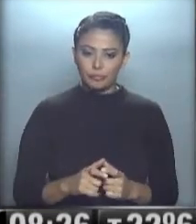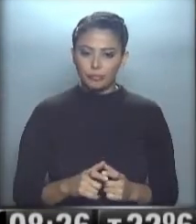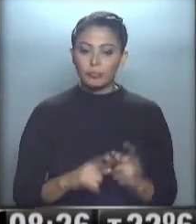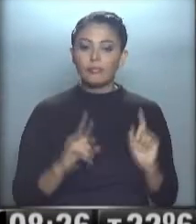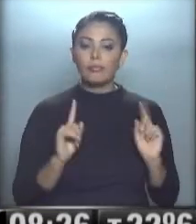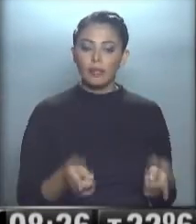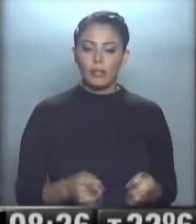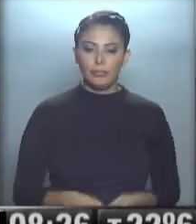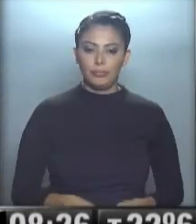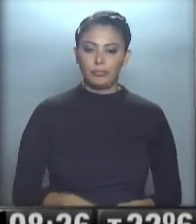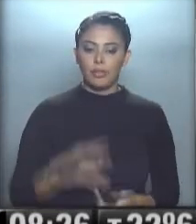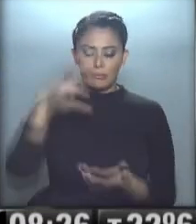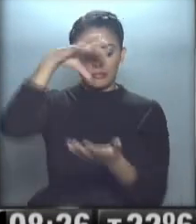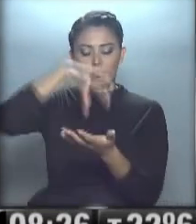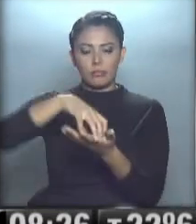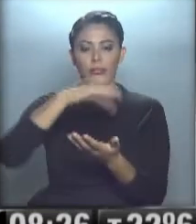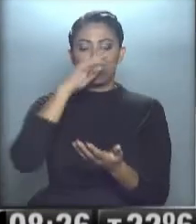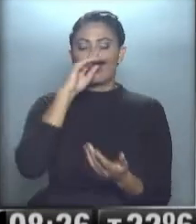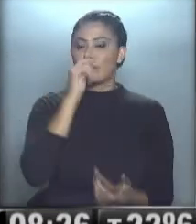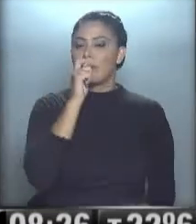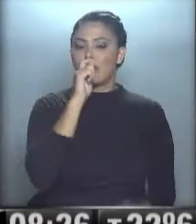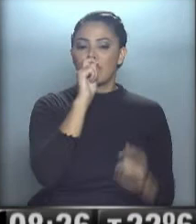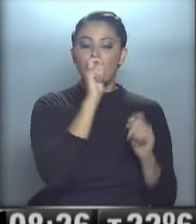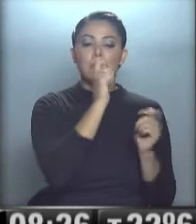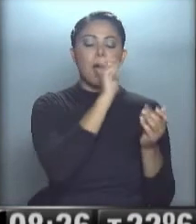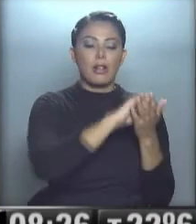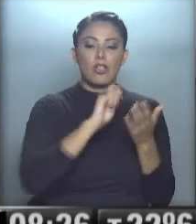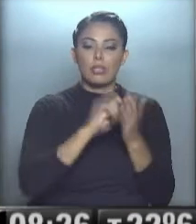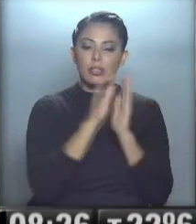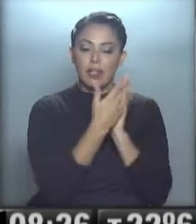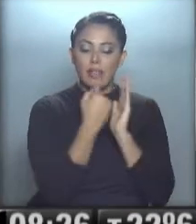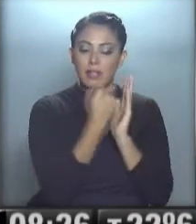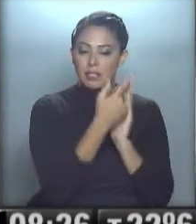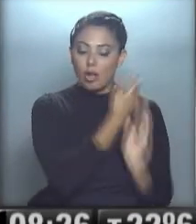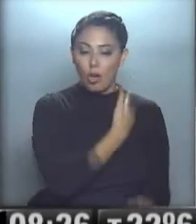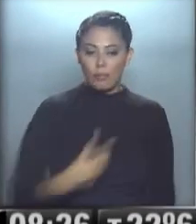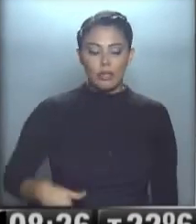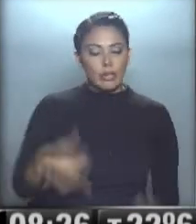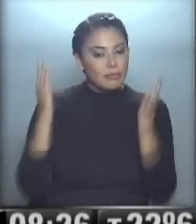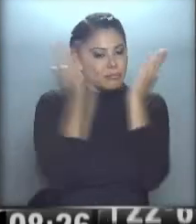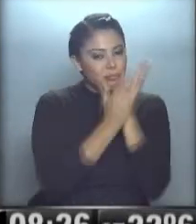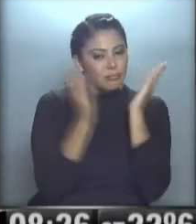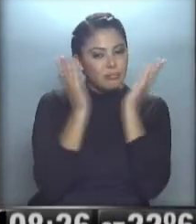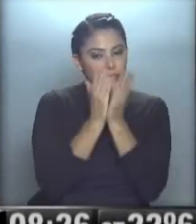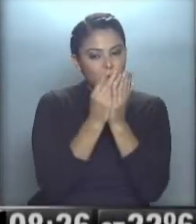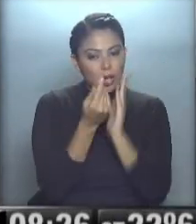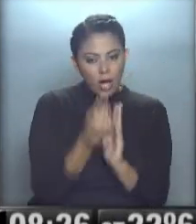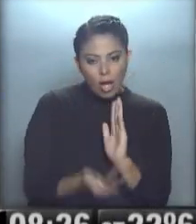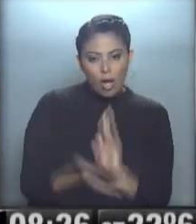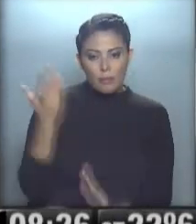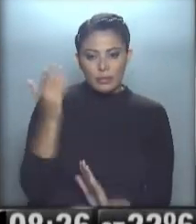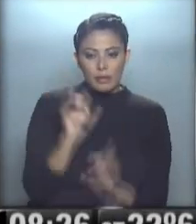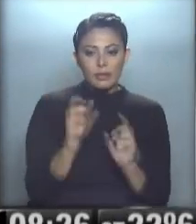por otro lado, ¿qué entidad le podemos dar a las versiones periodísticas que hablan de que el gobierno estaría analizando dar un aumento a